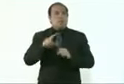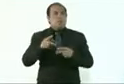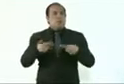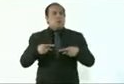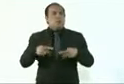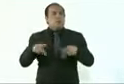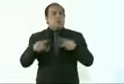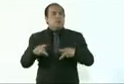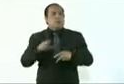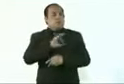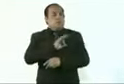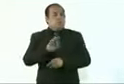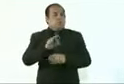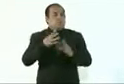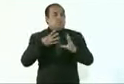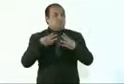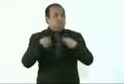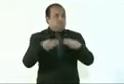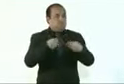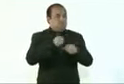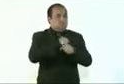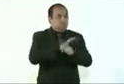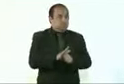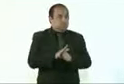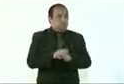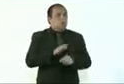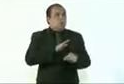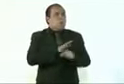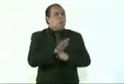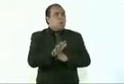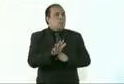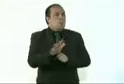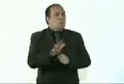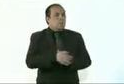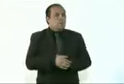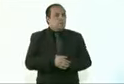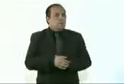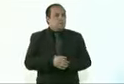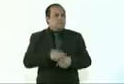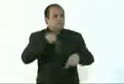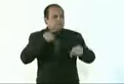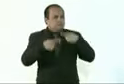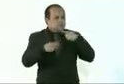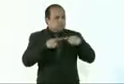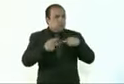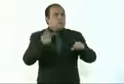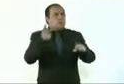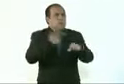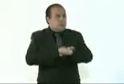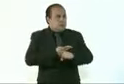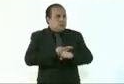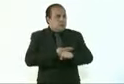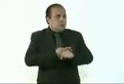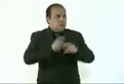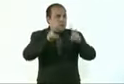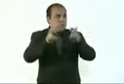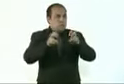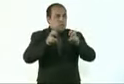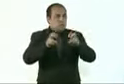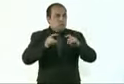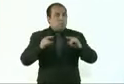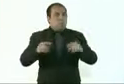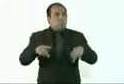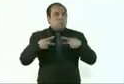tiene probabilidad de contaminarse con el COVID. ¿Cuál es esa disputa o qué está pasando con el tema del